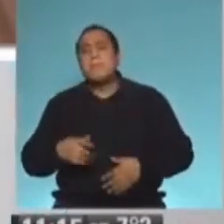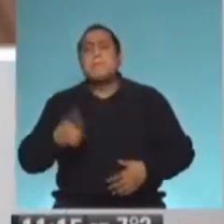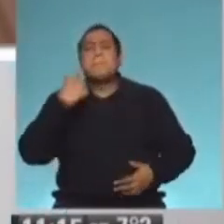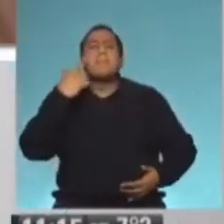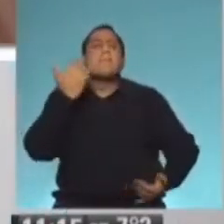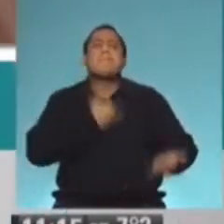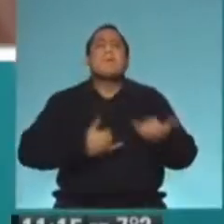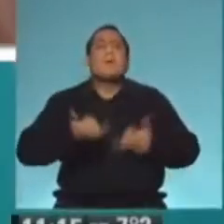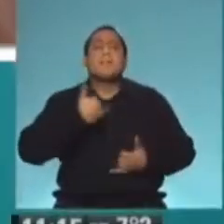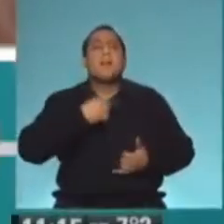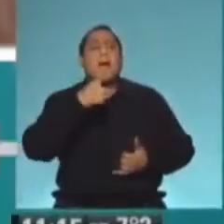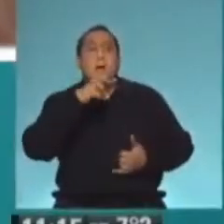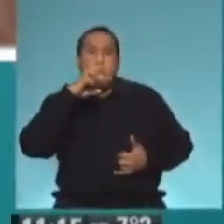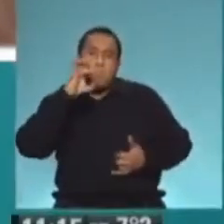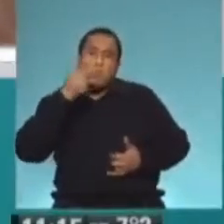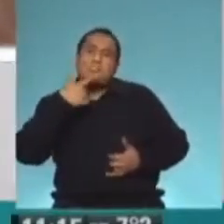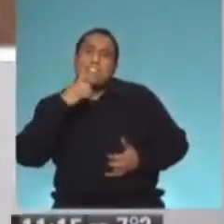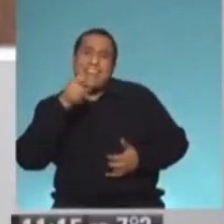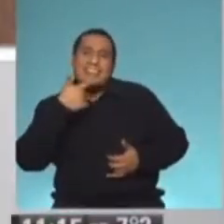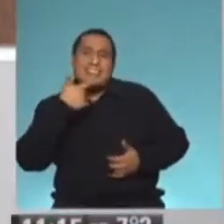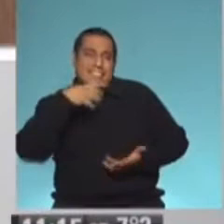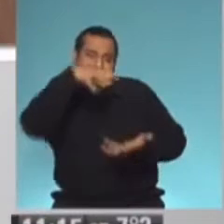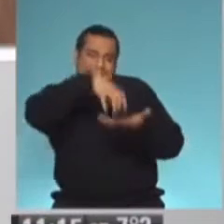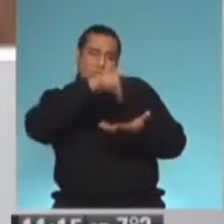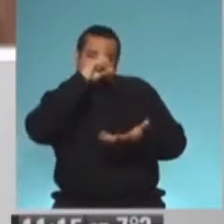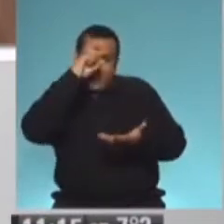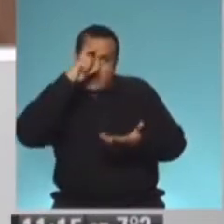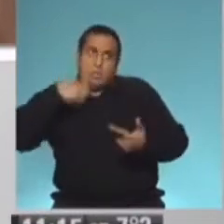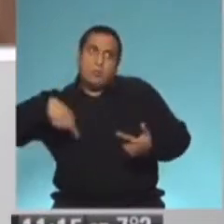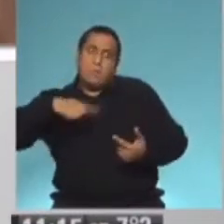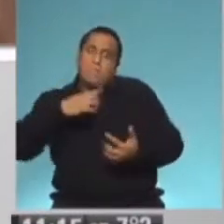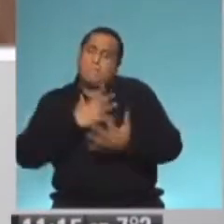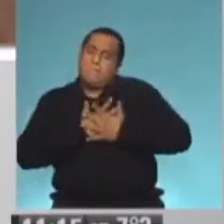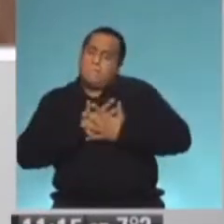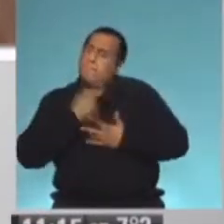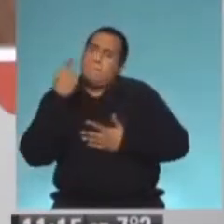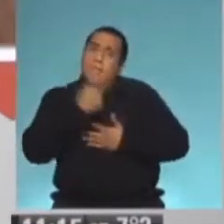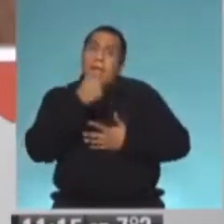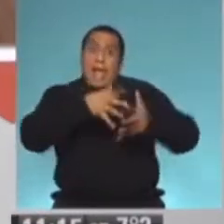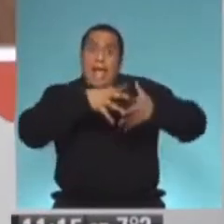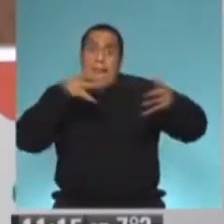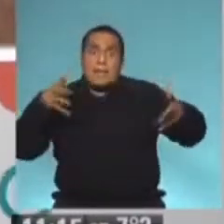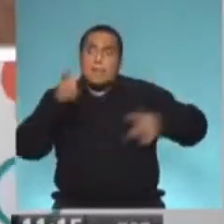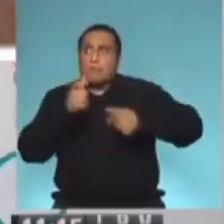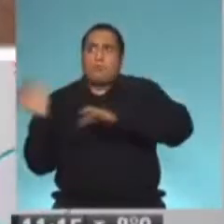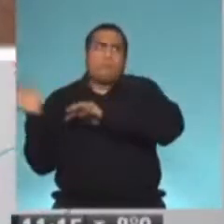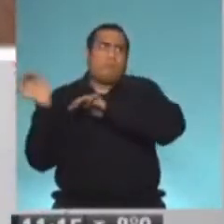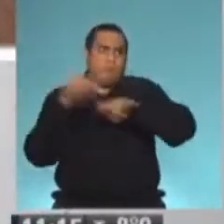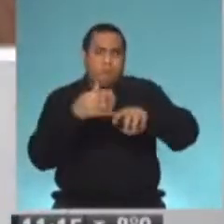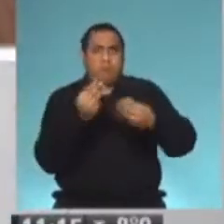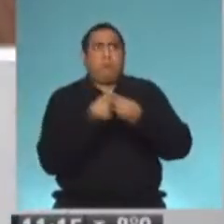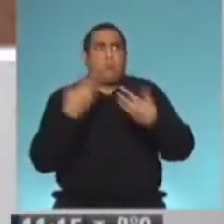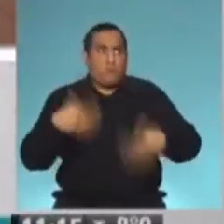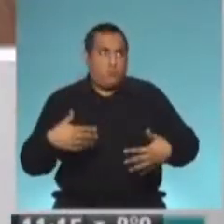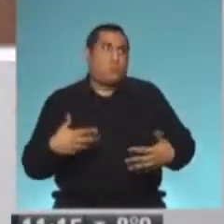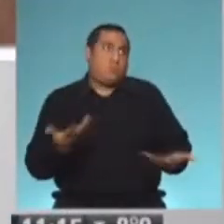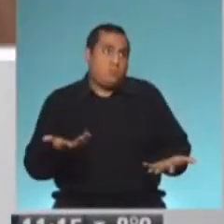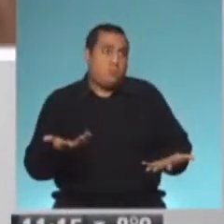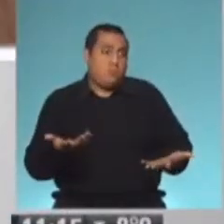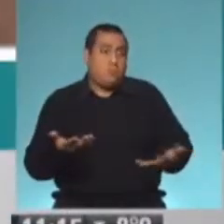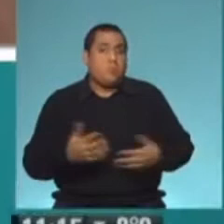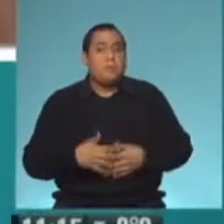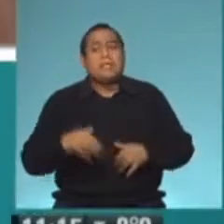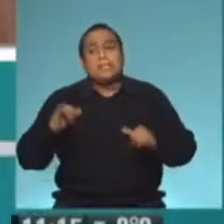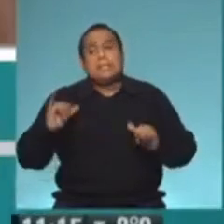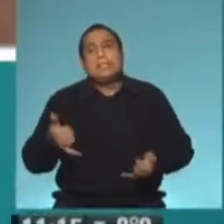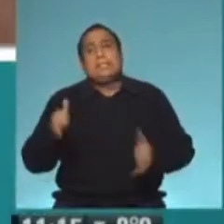es la atención al paciente en el Posadas, que bueno, es un hospital que queremos muchísimo, que es enorme y que atiende a mucha gente por día, ¿no? Y